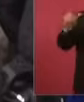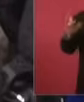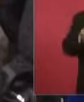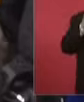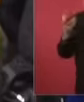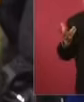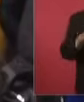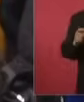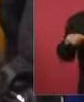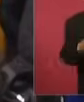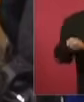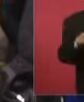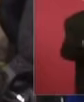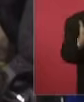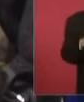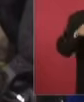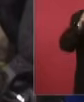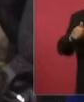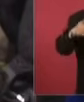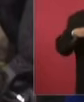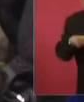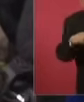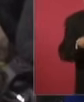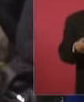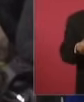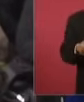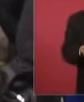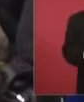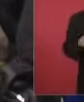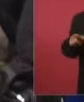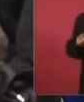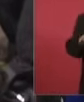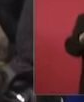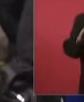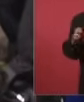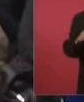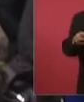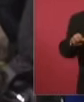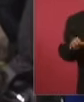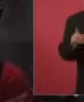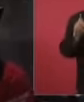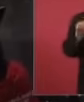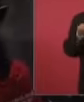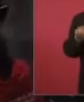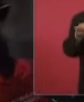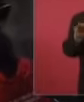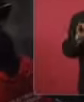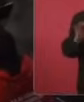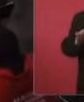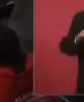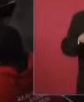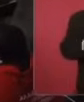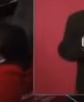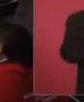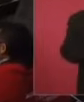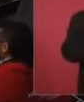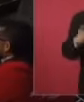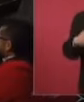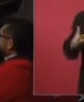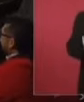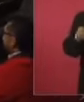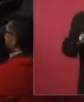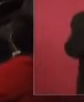la mesa a Obrador para que se explaye, para que se dedique a atacar al mensajero, al que lo está descubriendo de la